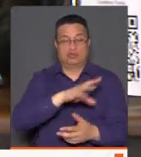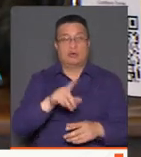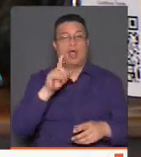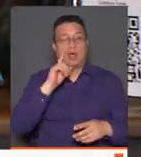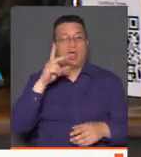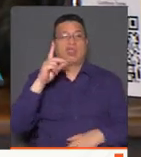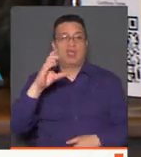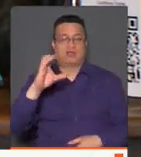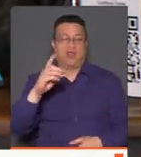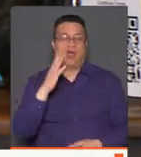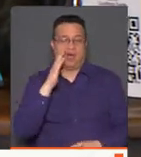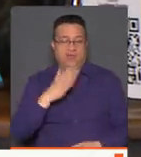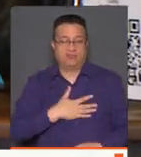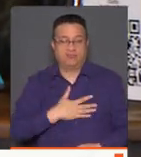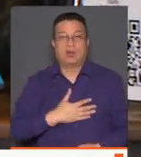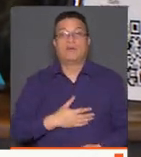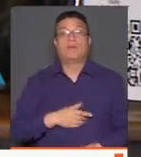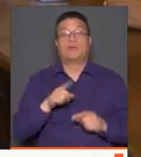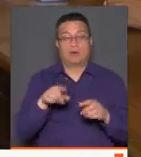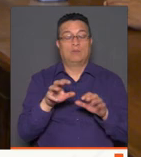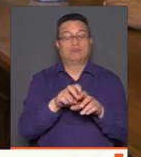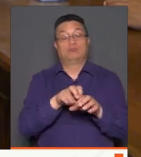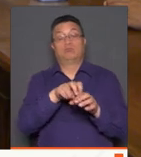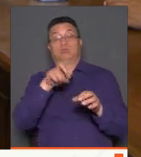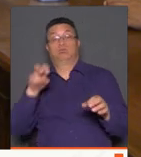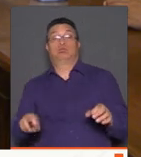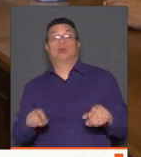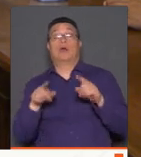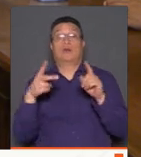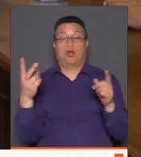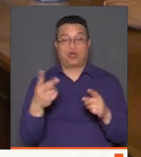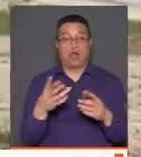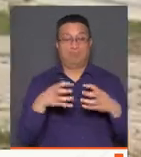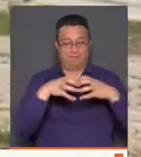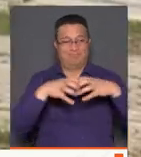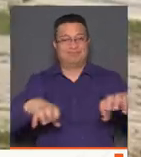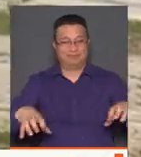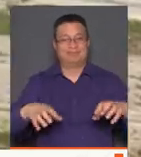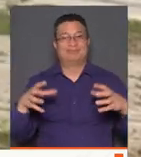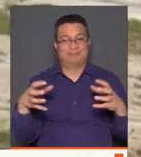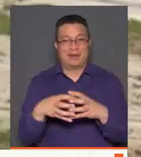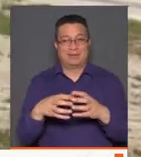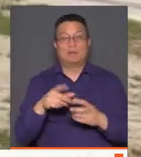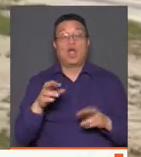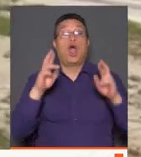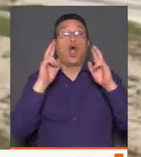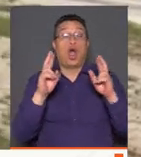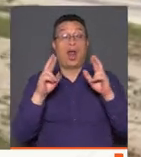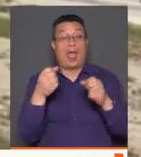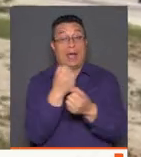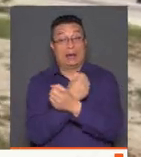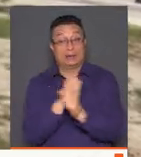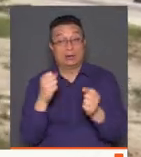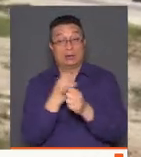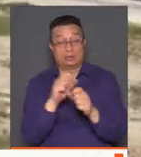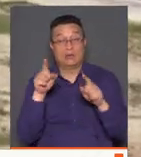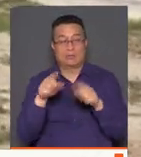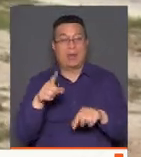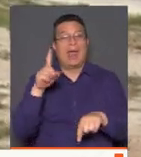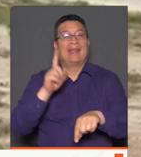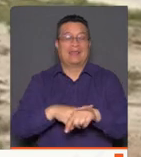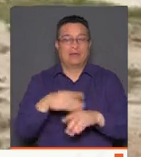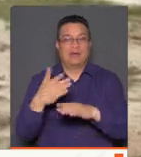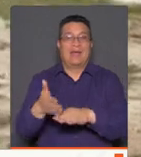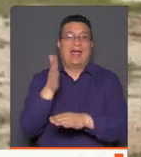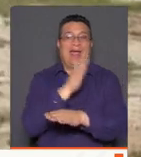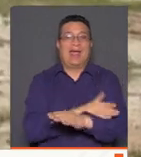cristiana. Paso al costado que generó controversia entre las dos almas del partido. Ojalá estas renuncias se hubiesen hecho a tiempo para